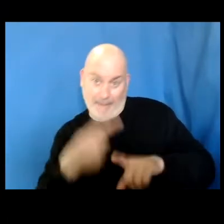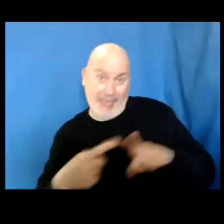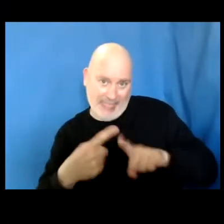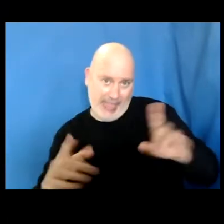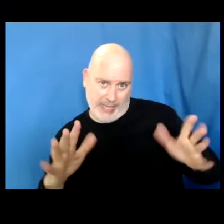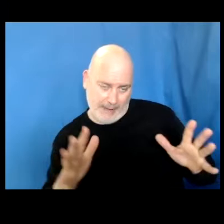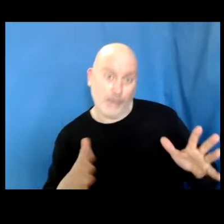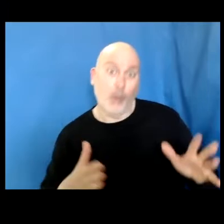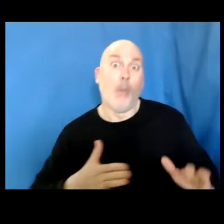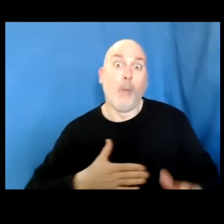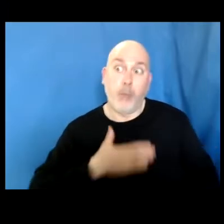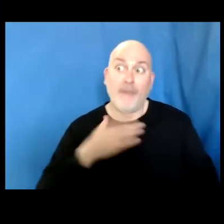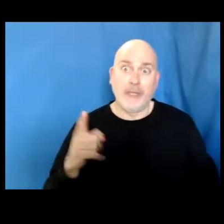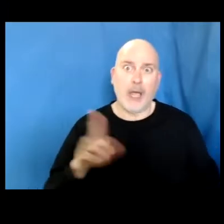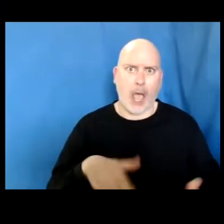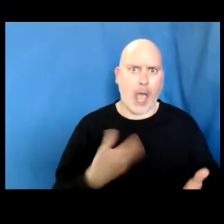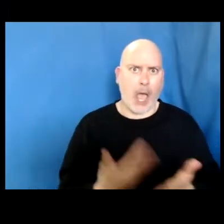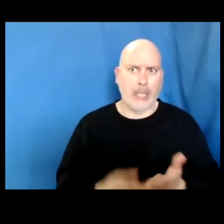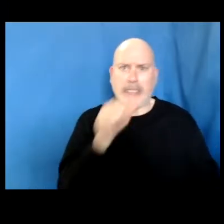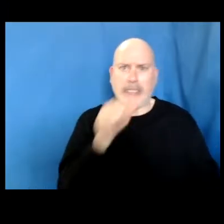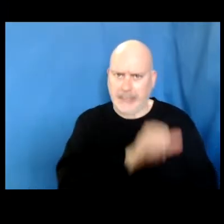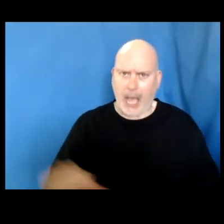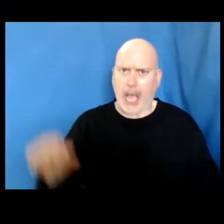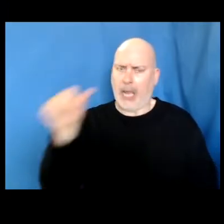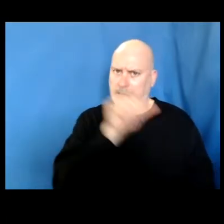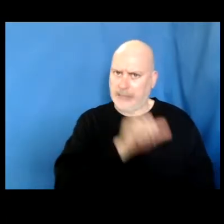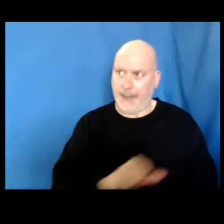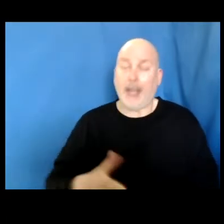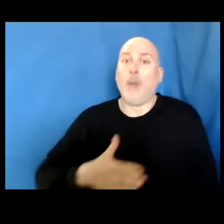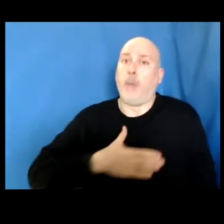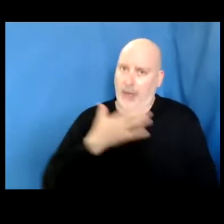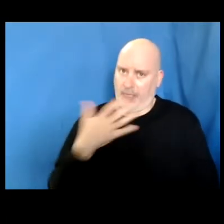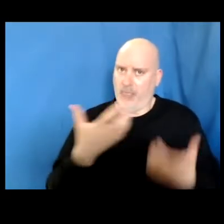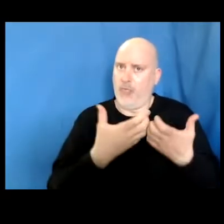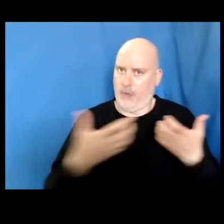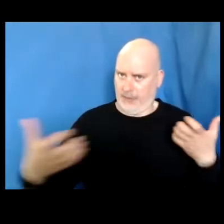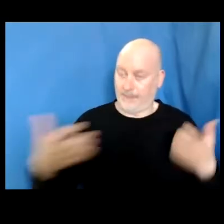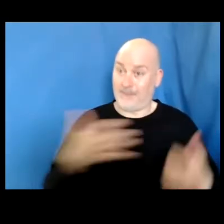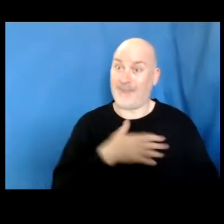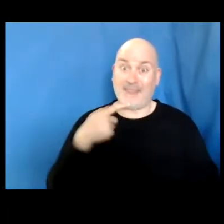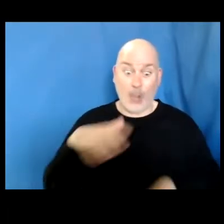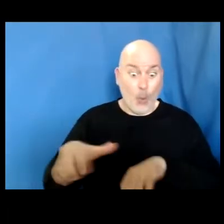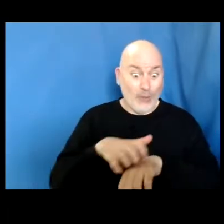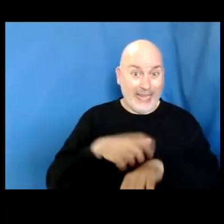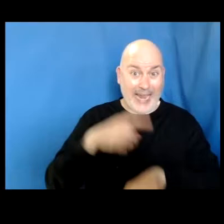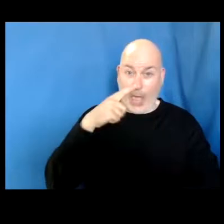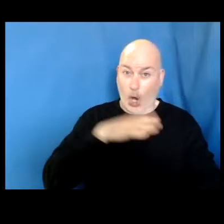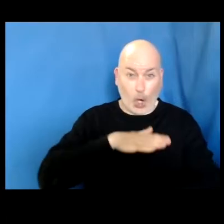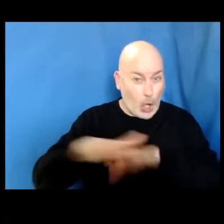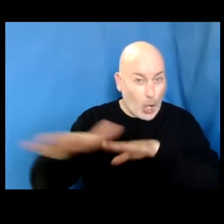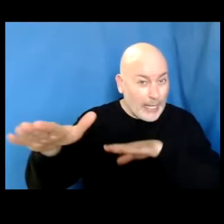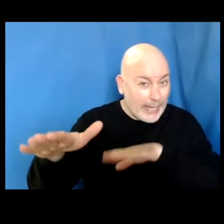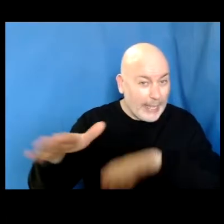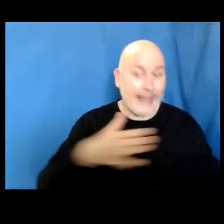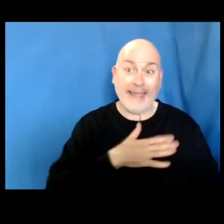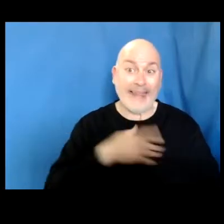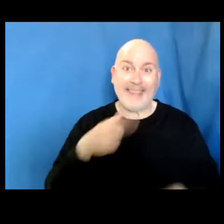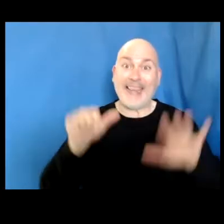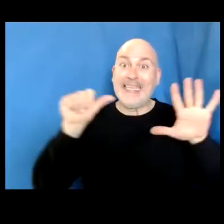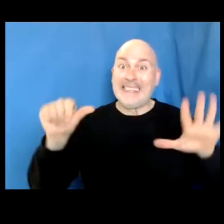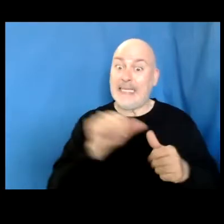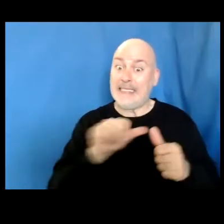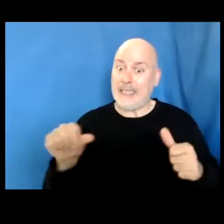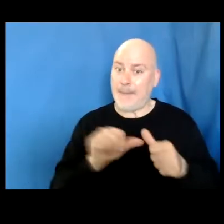que puede durar bastantes semanas. Pensad que hablaremos de urticaria crónica cuando esta dure 6 semanas, lo